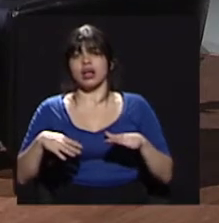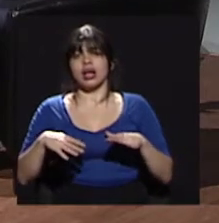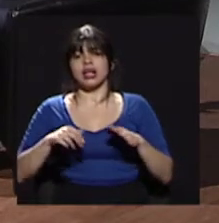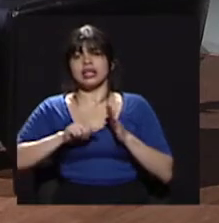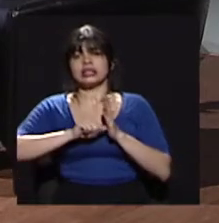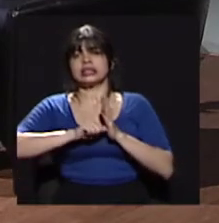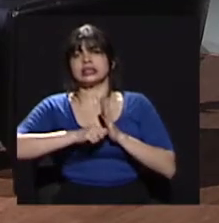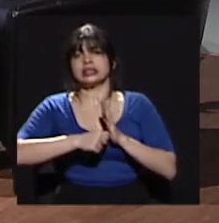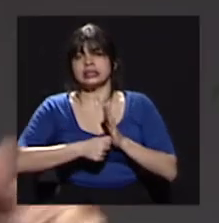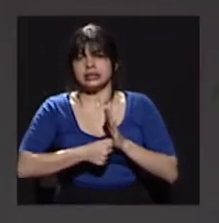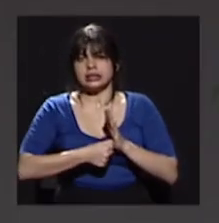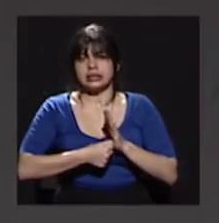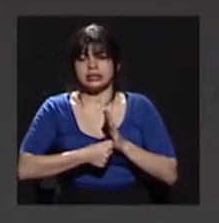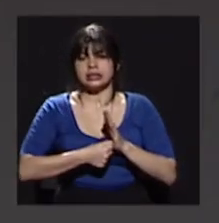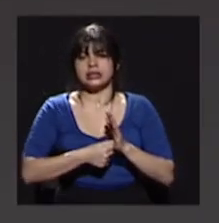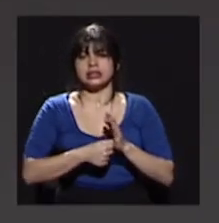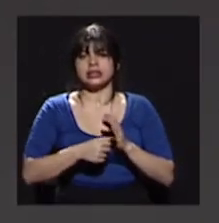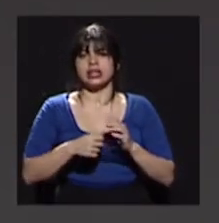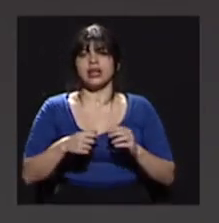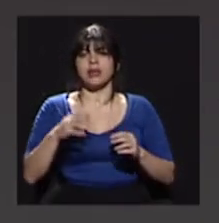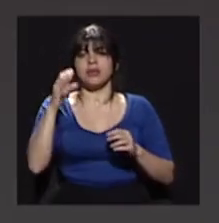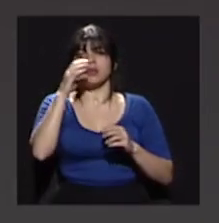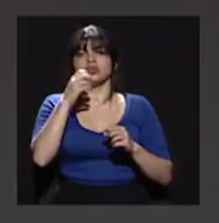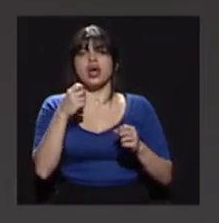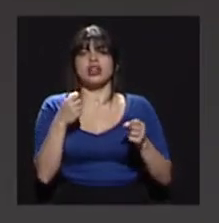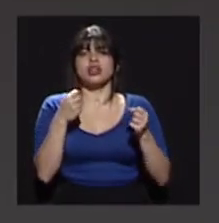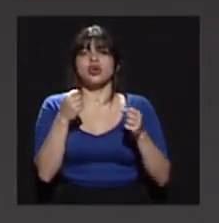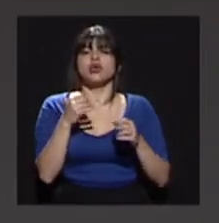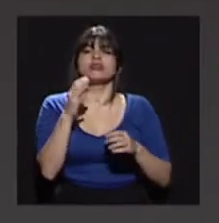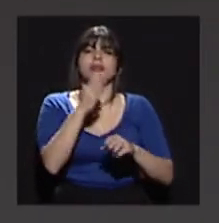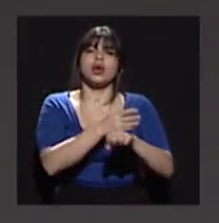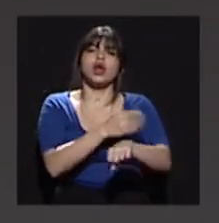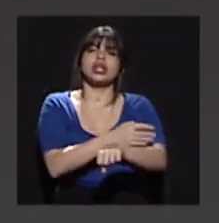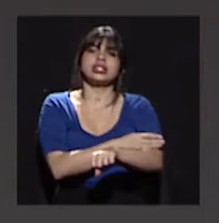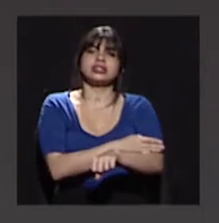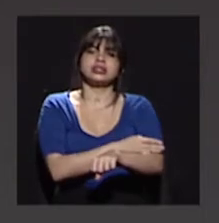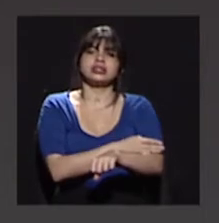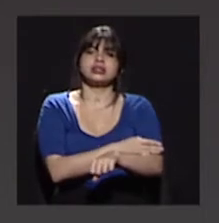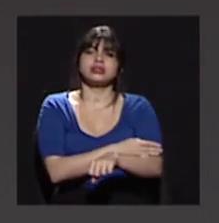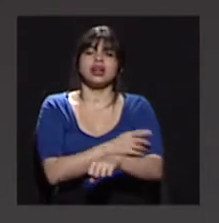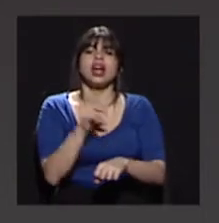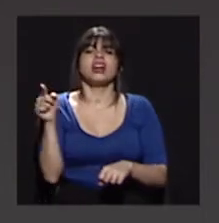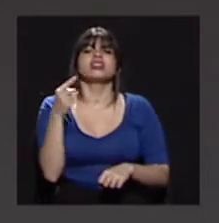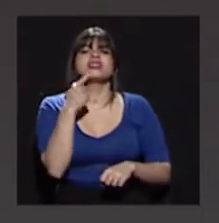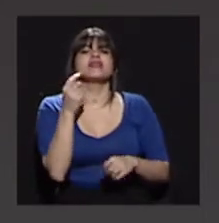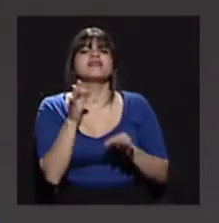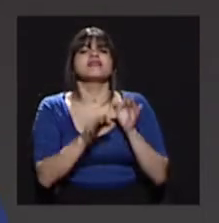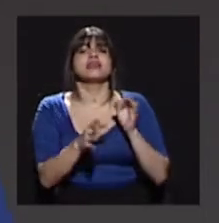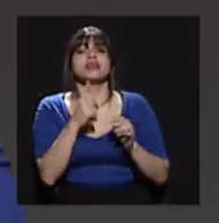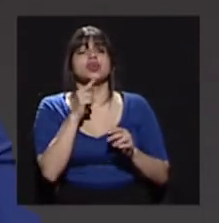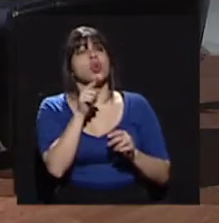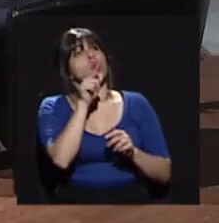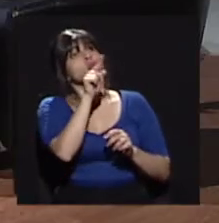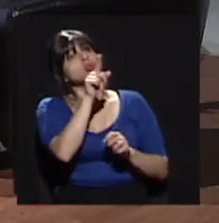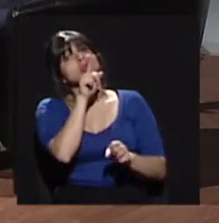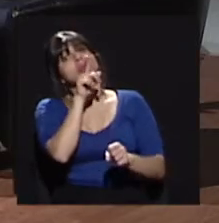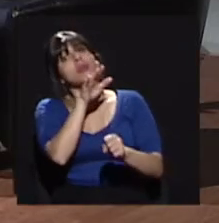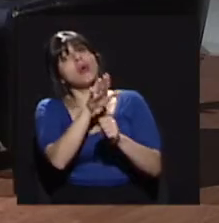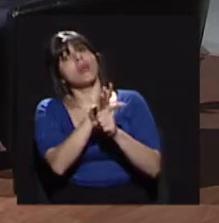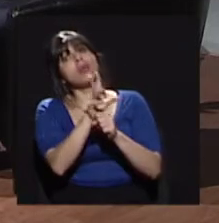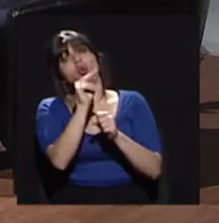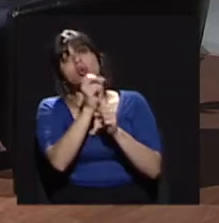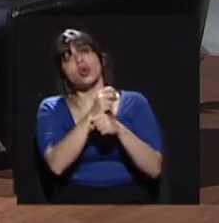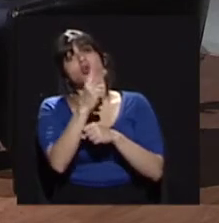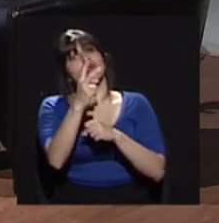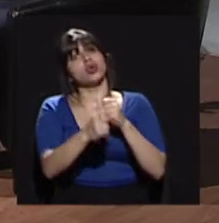la llaga de la progresividad lo que ha dicho simplemente es que como usted se comprometió en hacerlo en dos